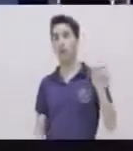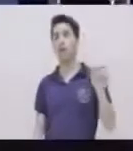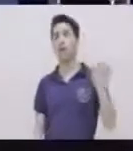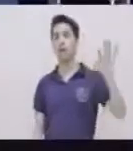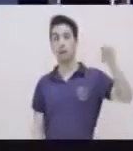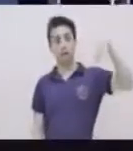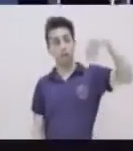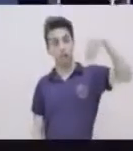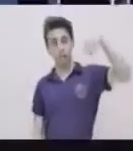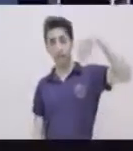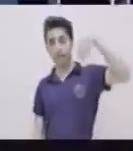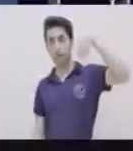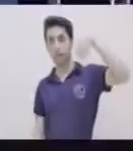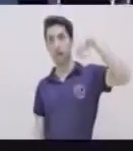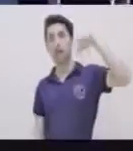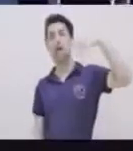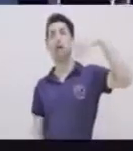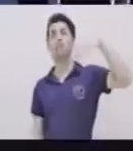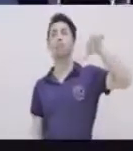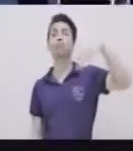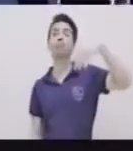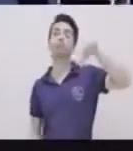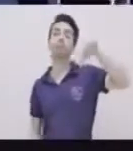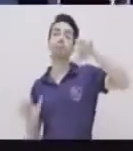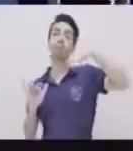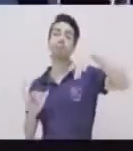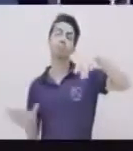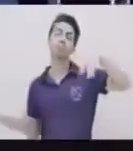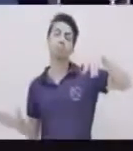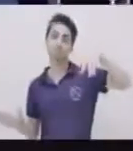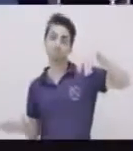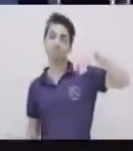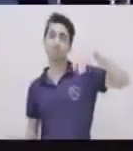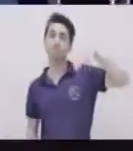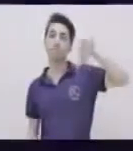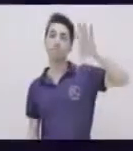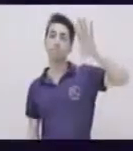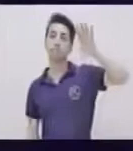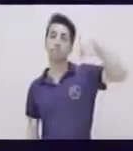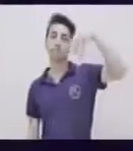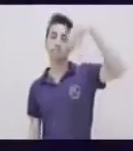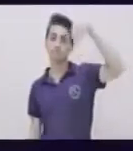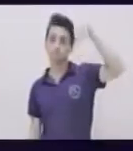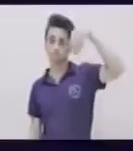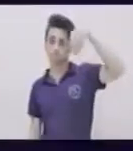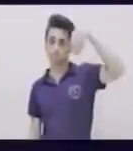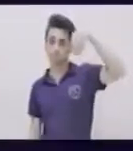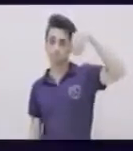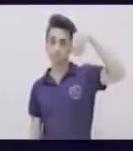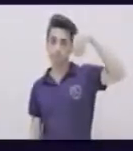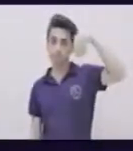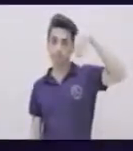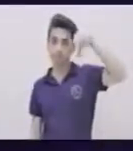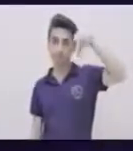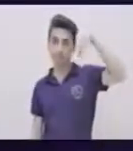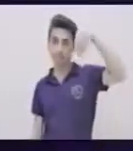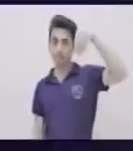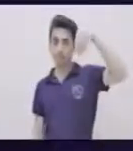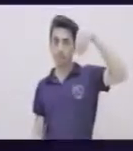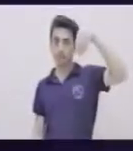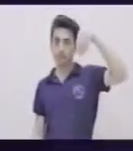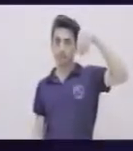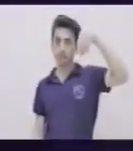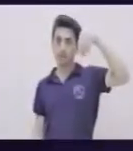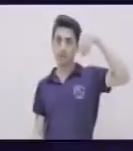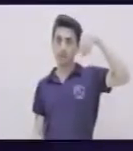sea de buena calidad, yo tengo que apretarlo y aflojarlo desde acá. Este tornillo sirve para apretar